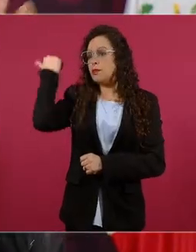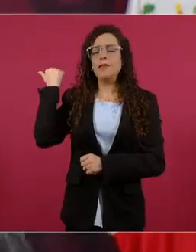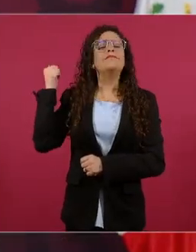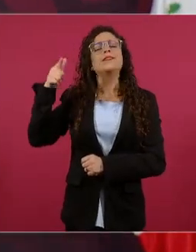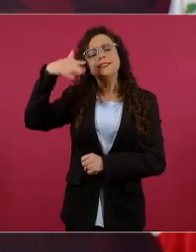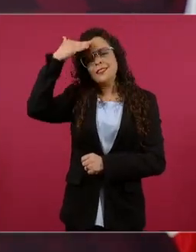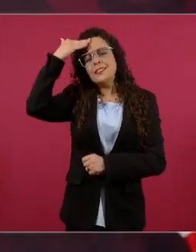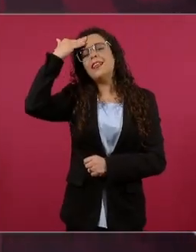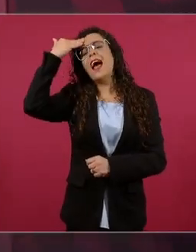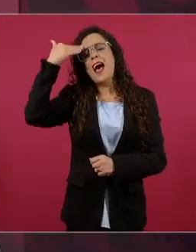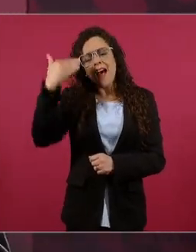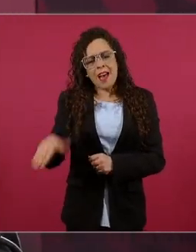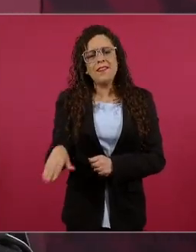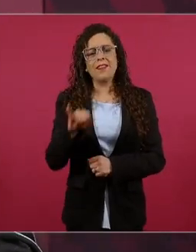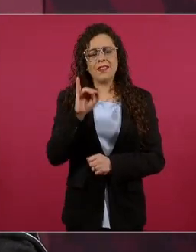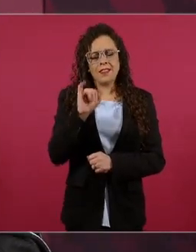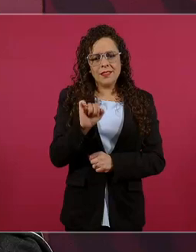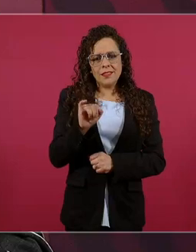Judicial